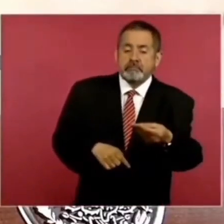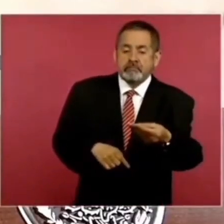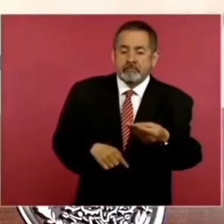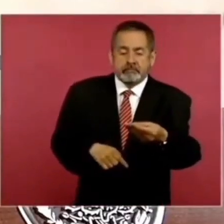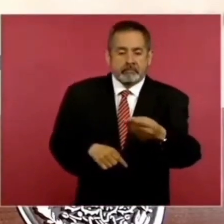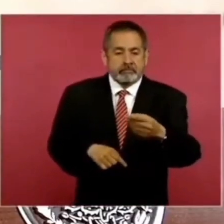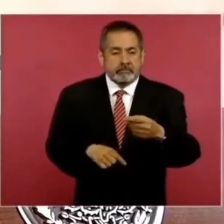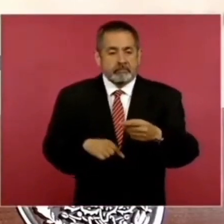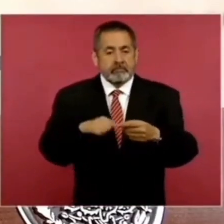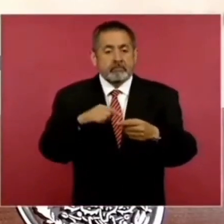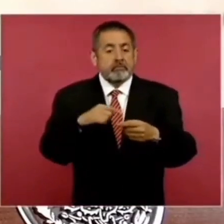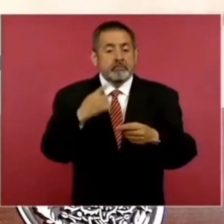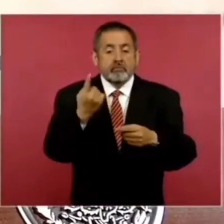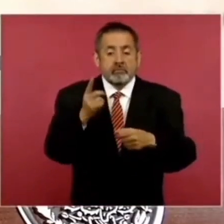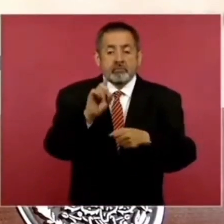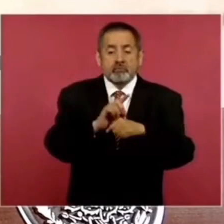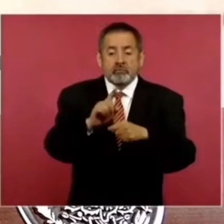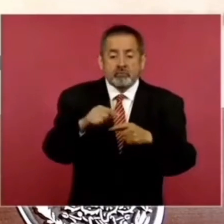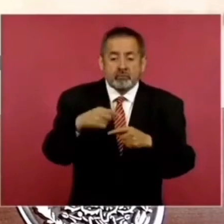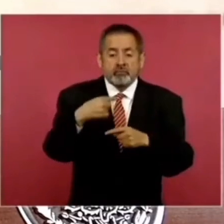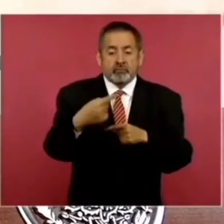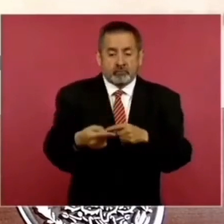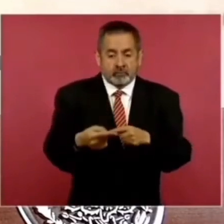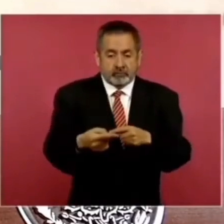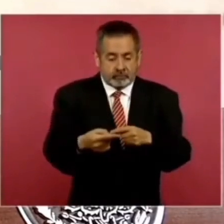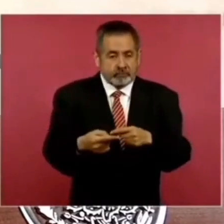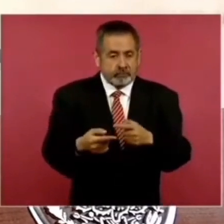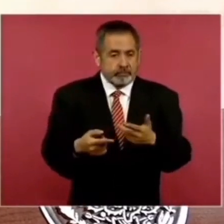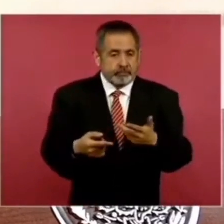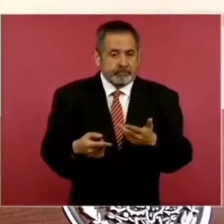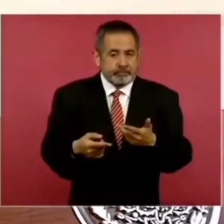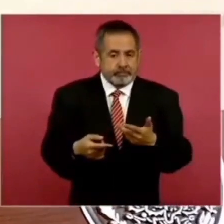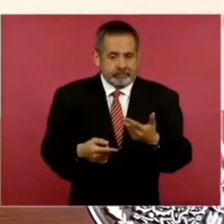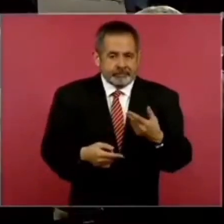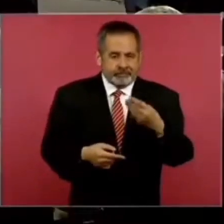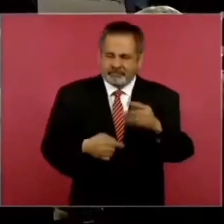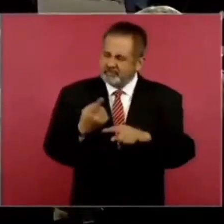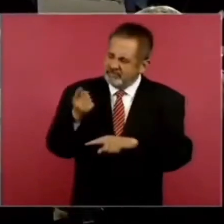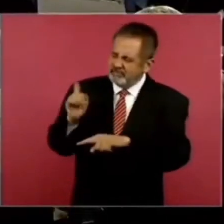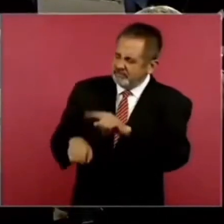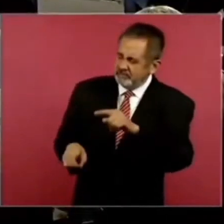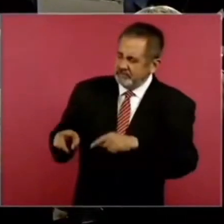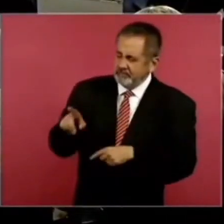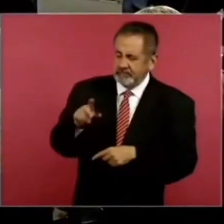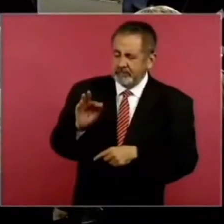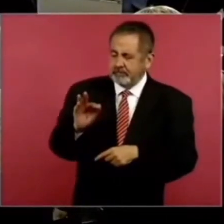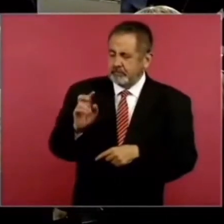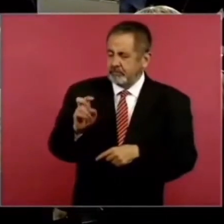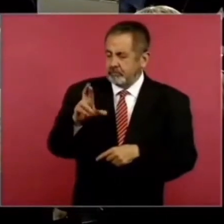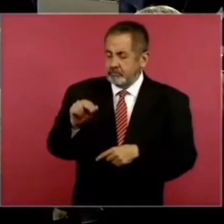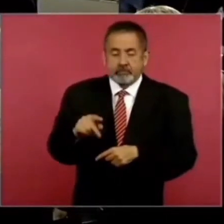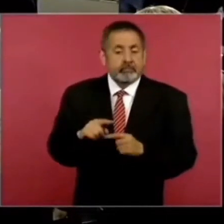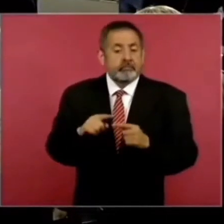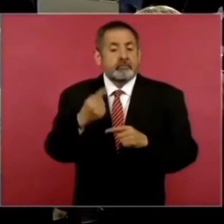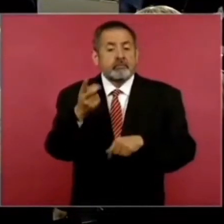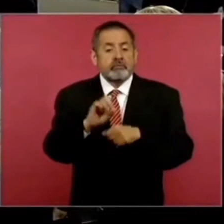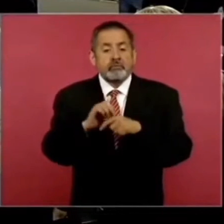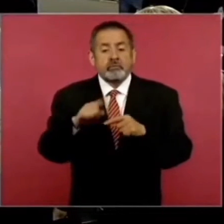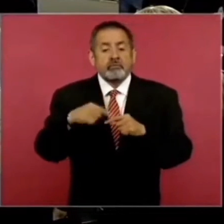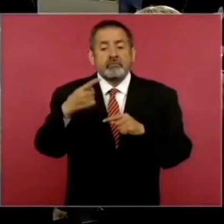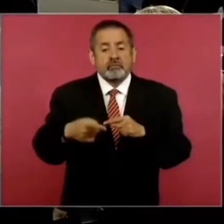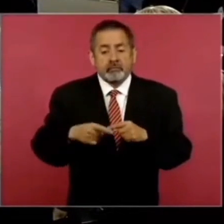al día siguiente que presenta la denuncia de desafuero la Procuraduría, sale